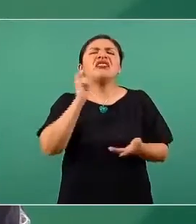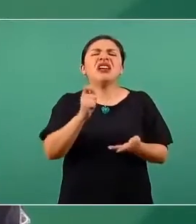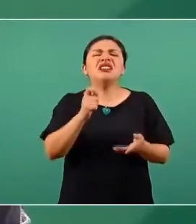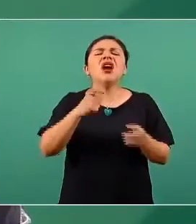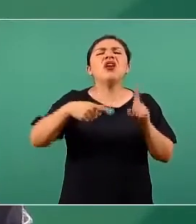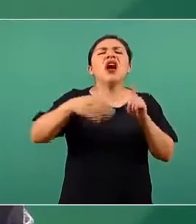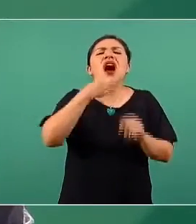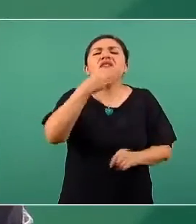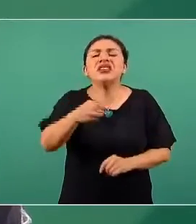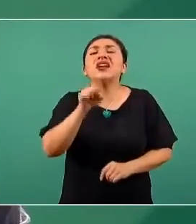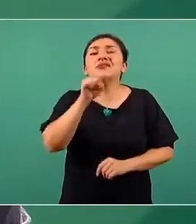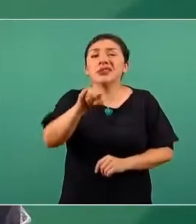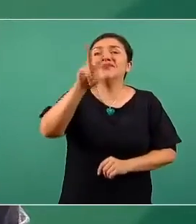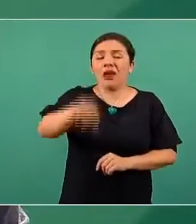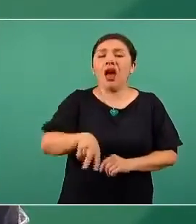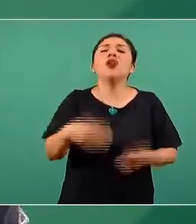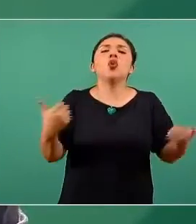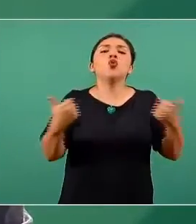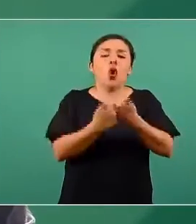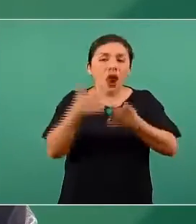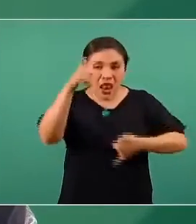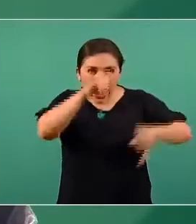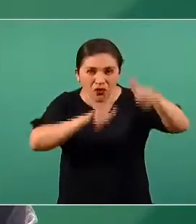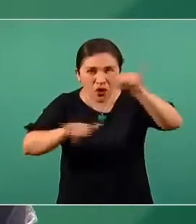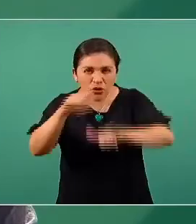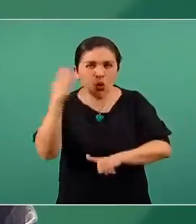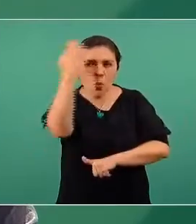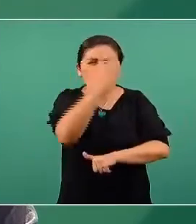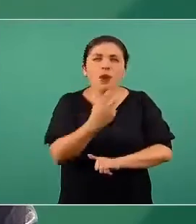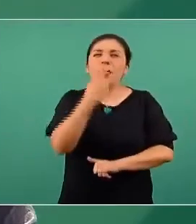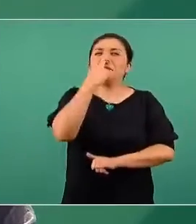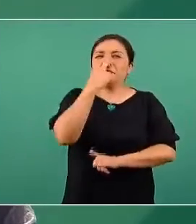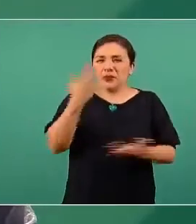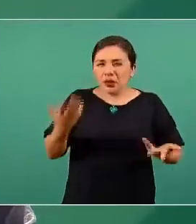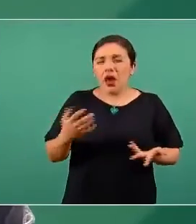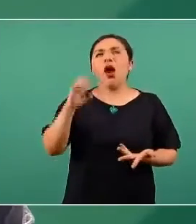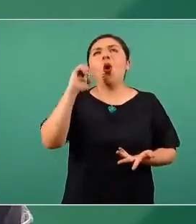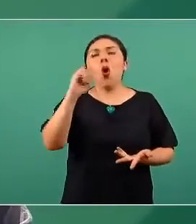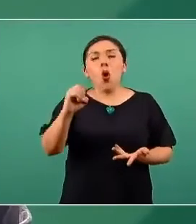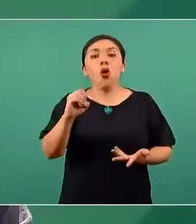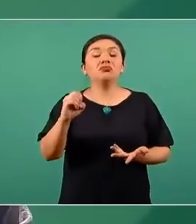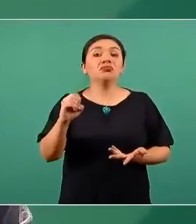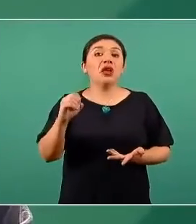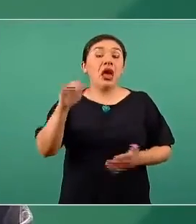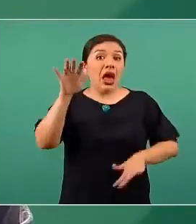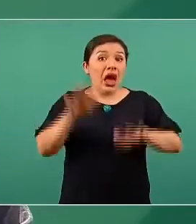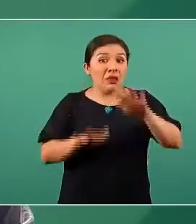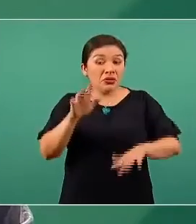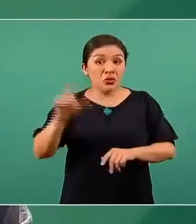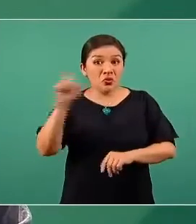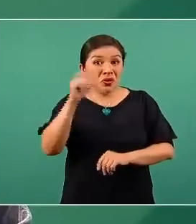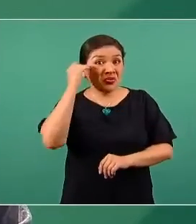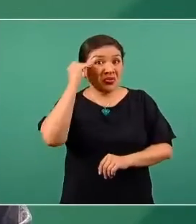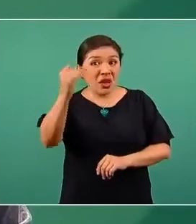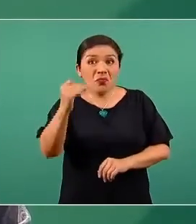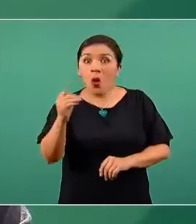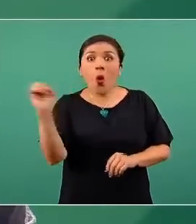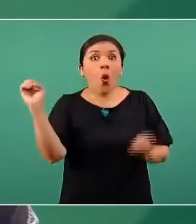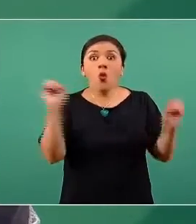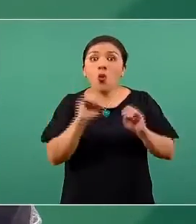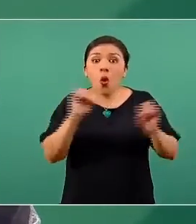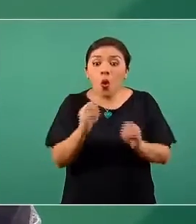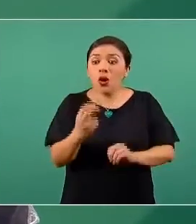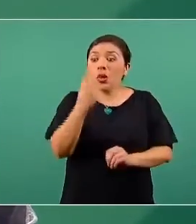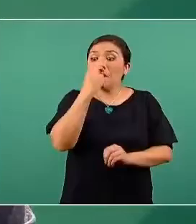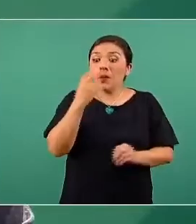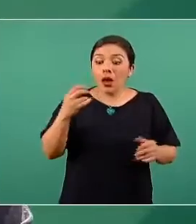A veces depende de pruebas de laboratorio y a veces depende cuando no se hicieron en su momento las pruebas de laboratorio por